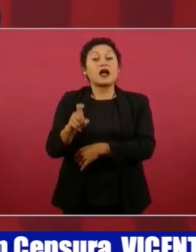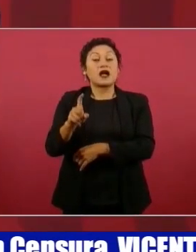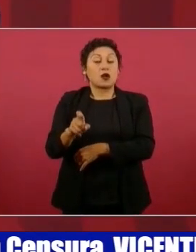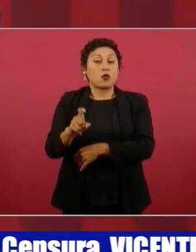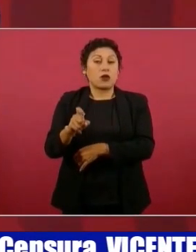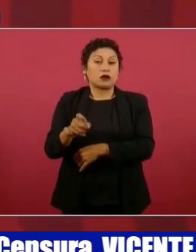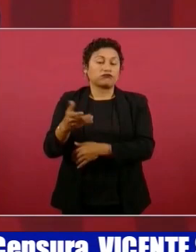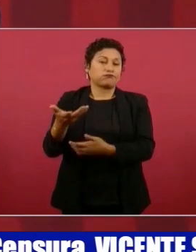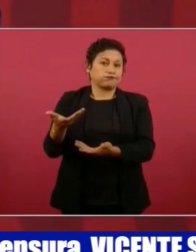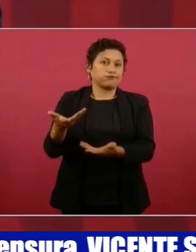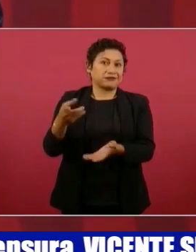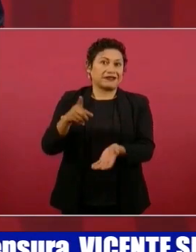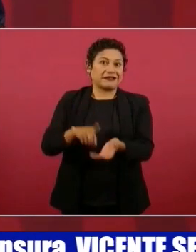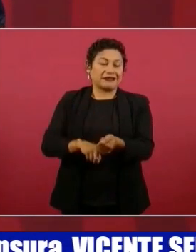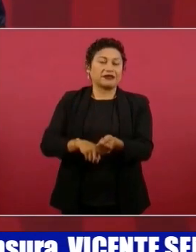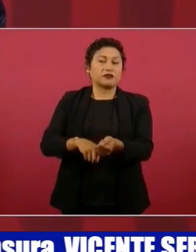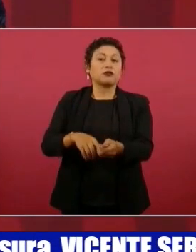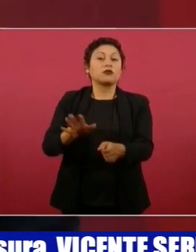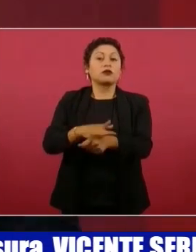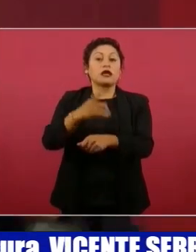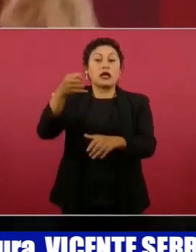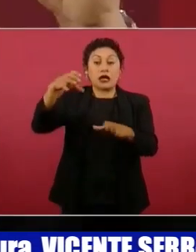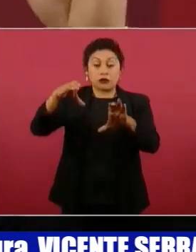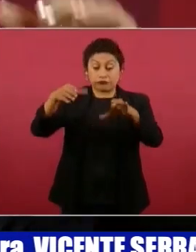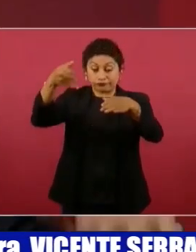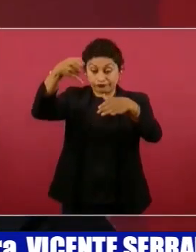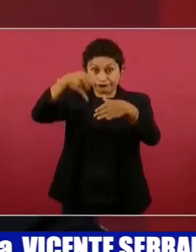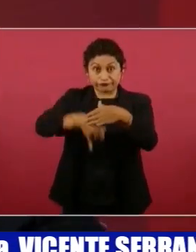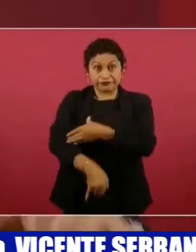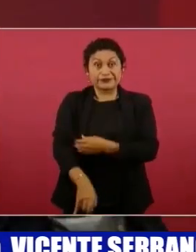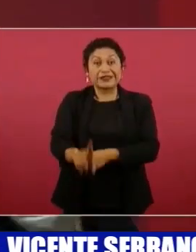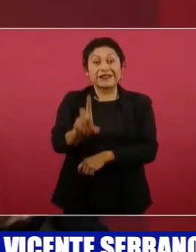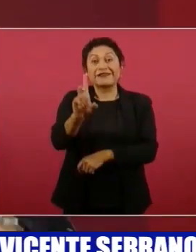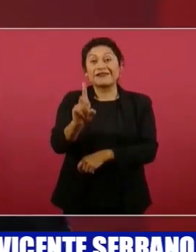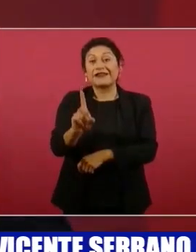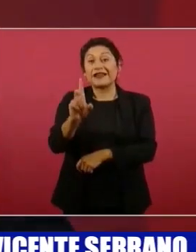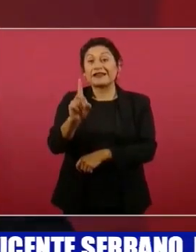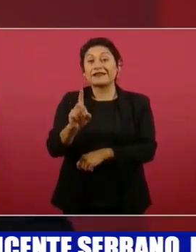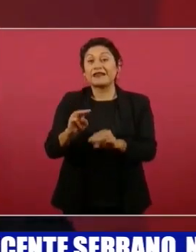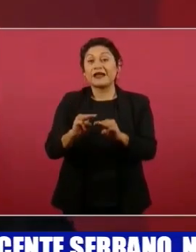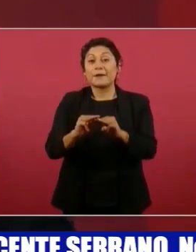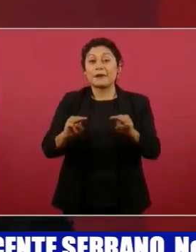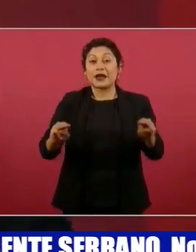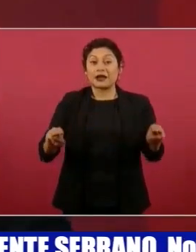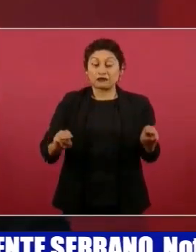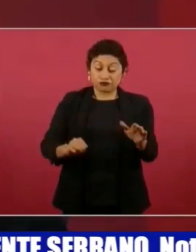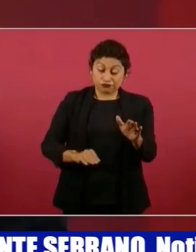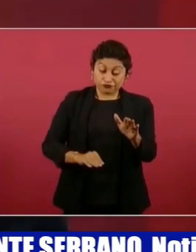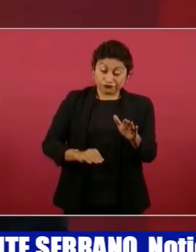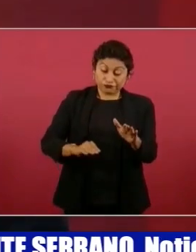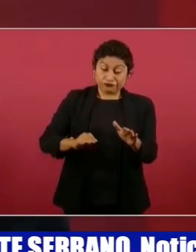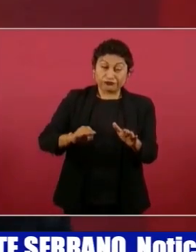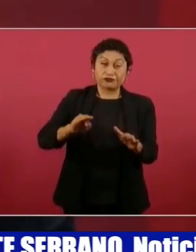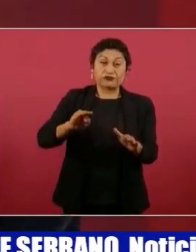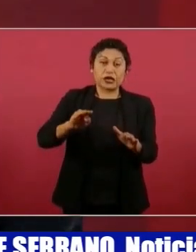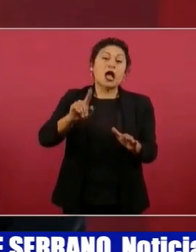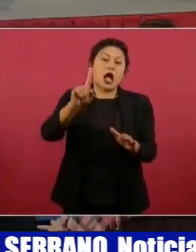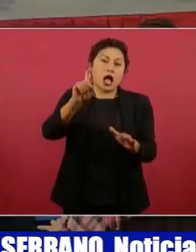metros aproximadamente. Entonces, han ido bajando el nivel del agua, pero